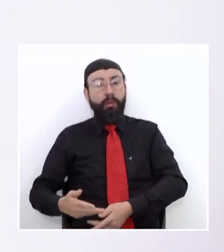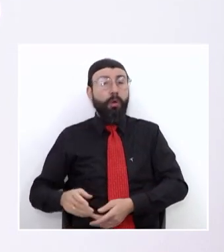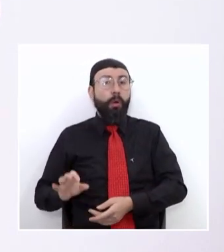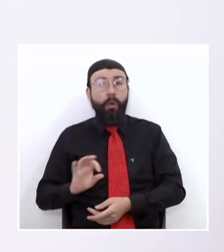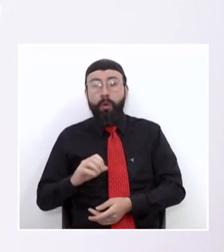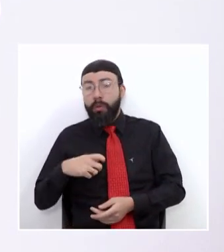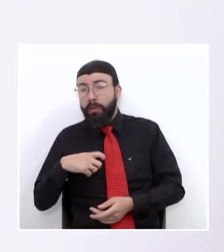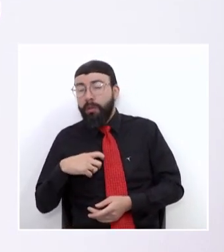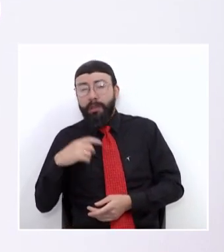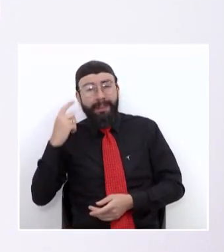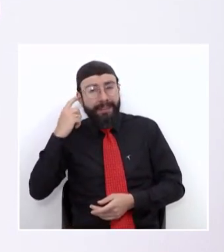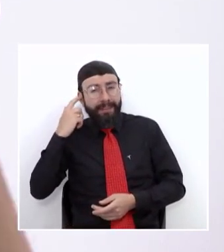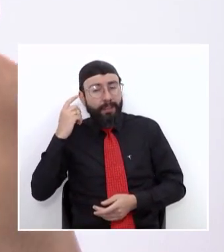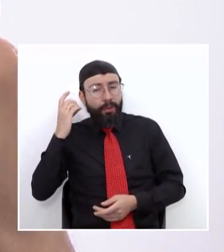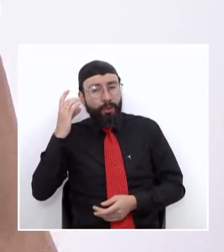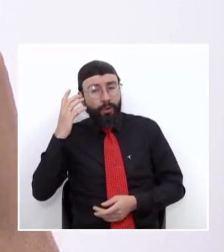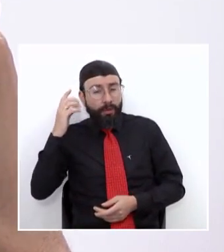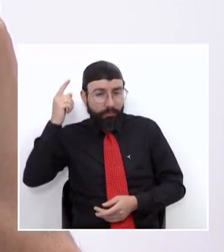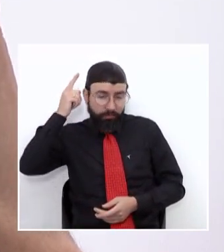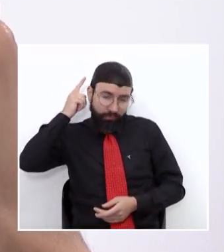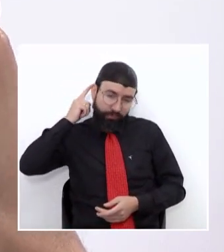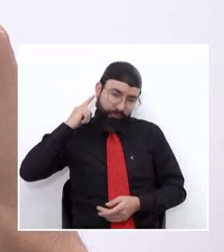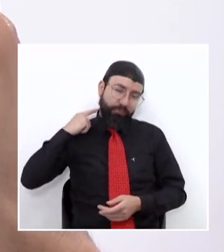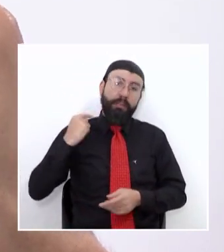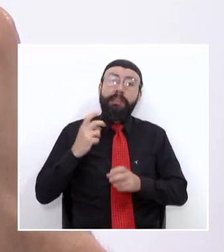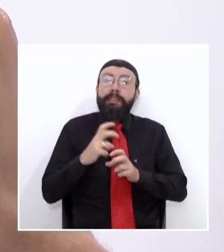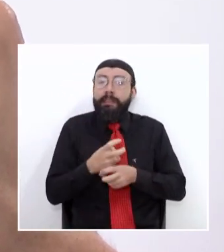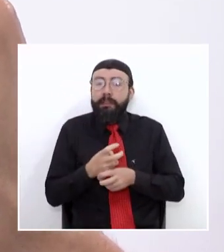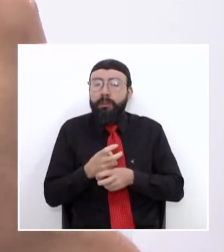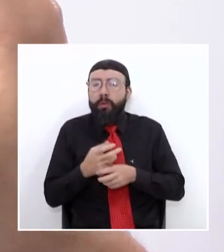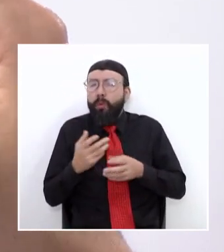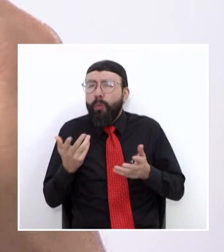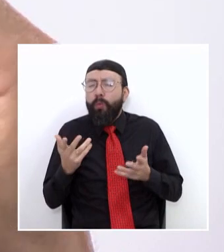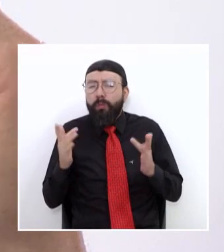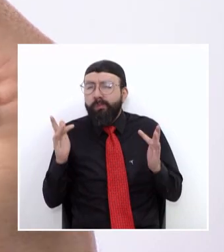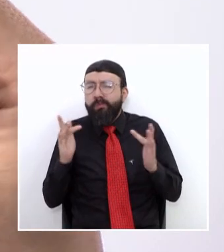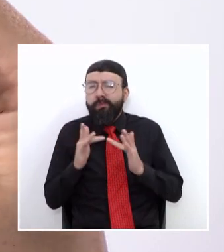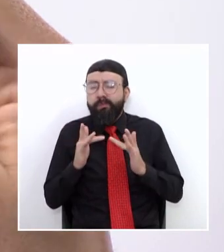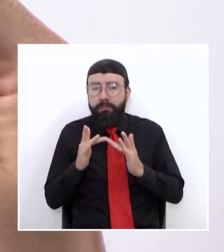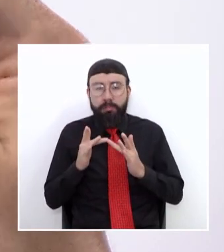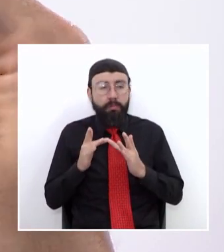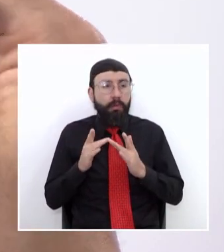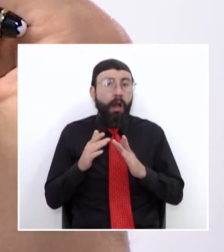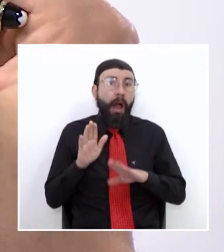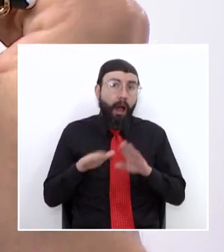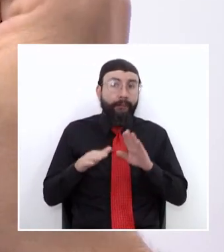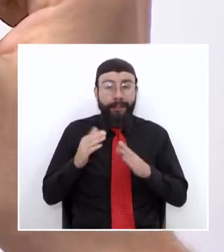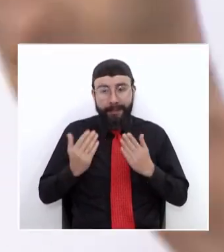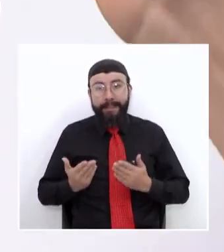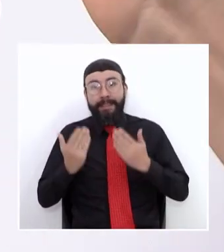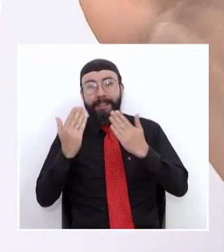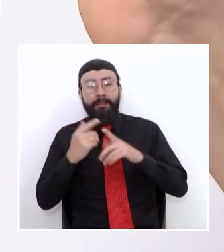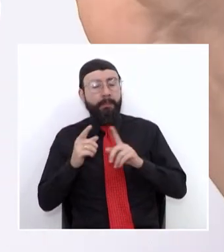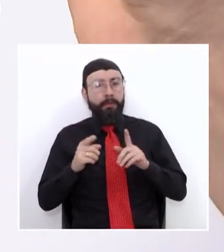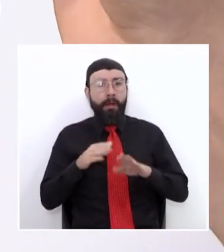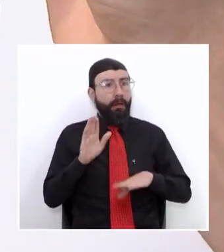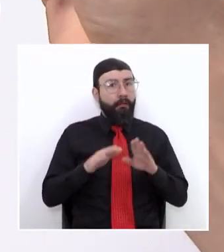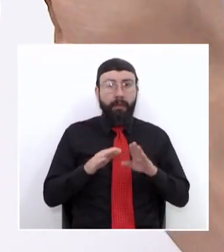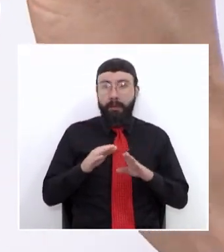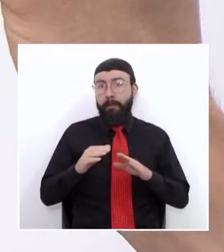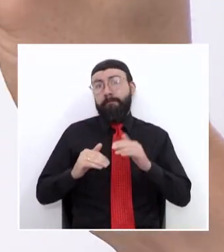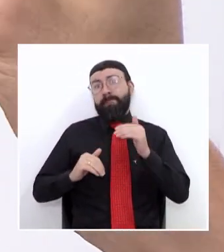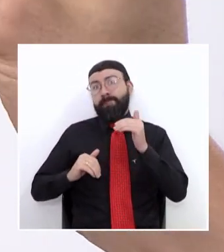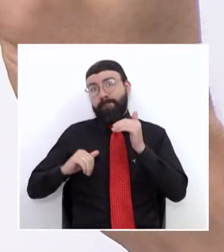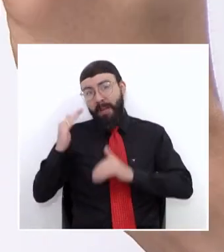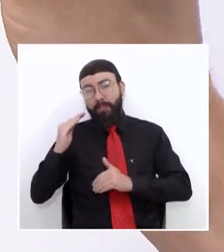o el dolor es de nivel cervical. Entonces, realmente hay casos en los que sí funciona, pero hay casos en los que las aumenta más